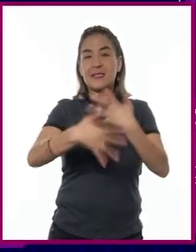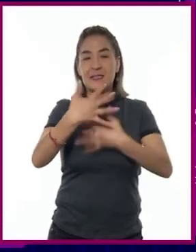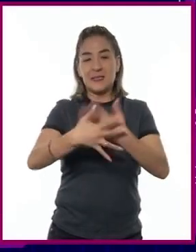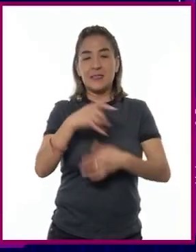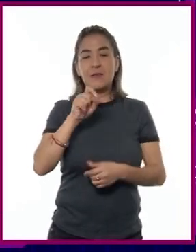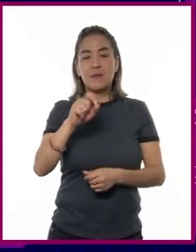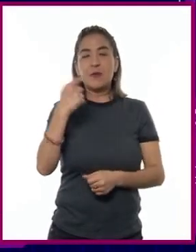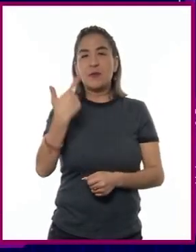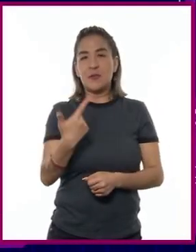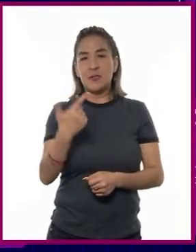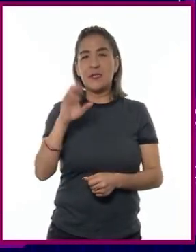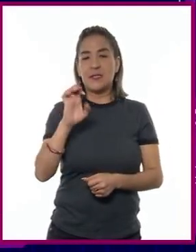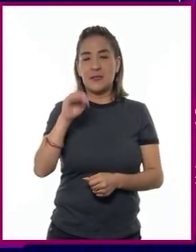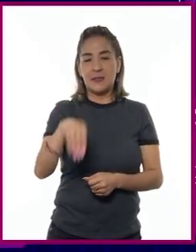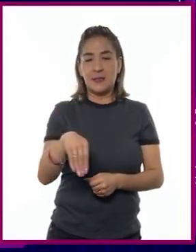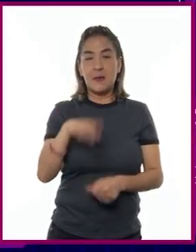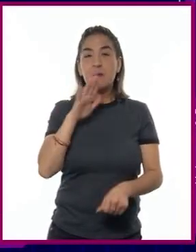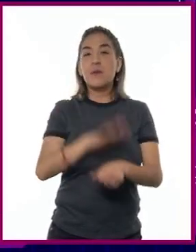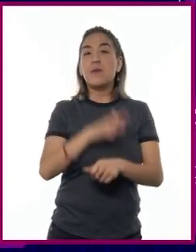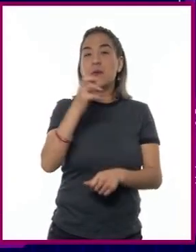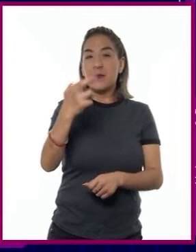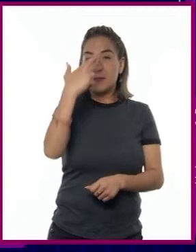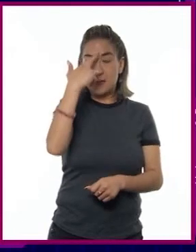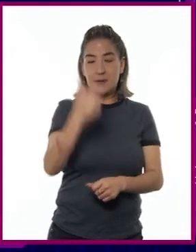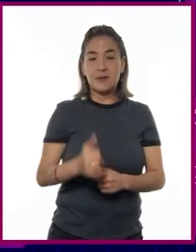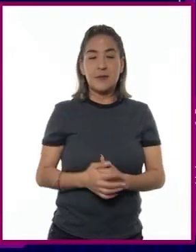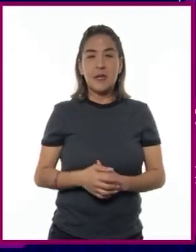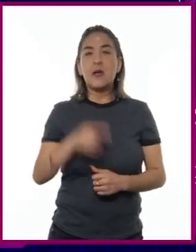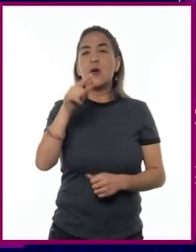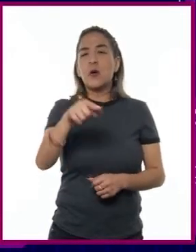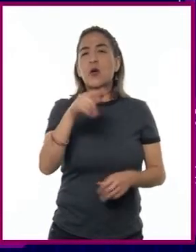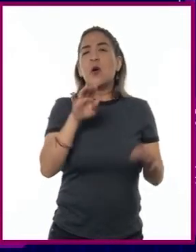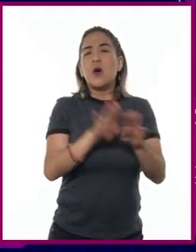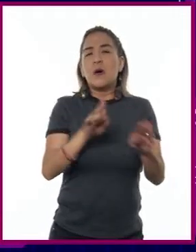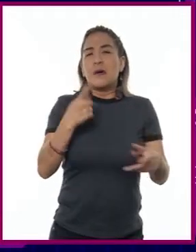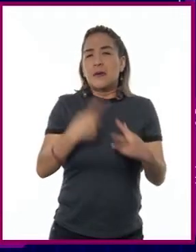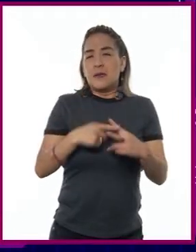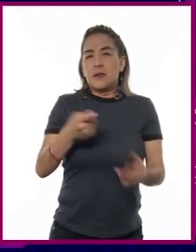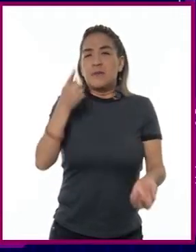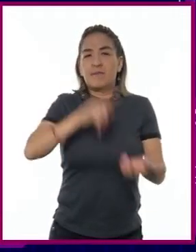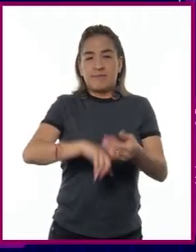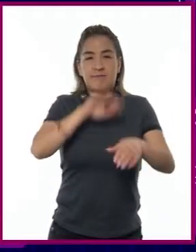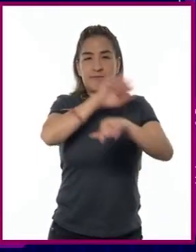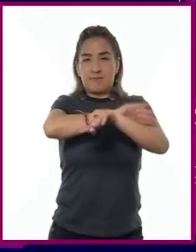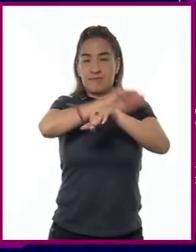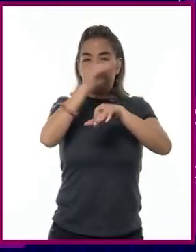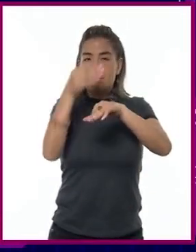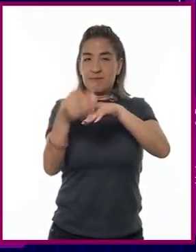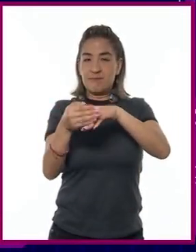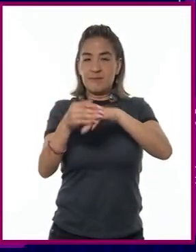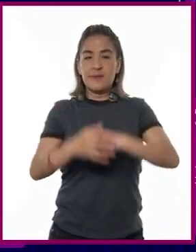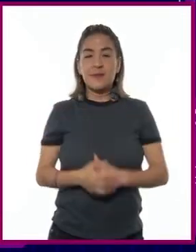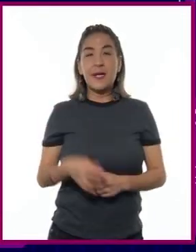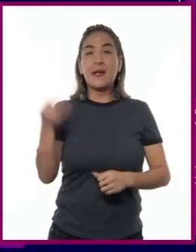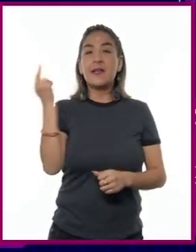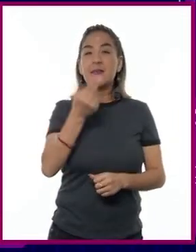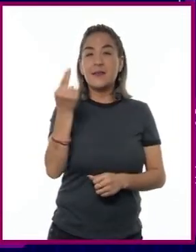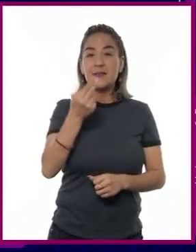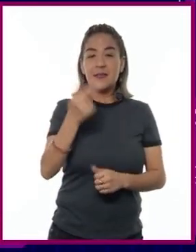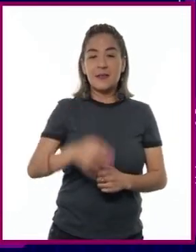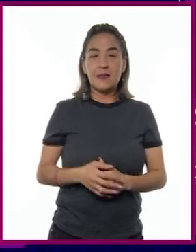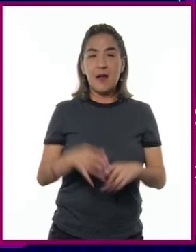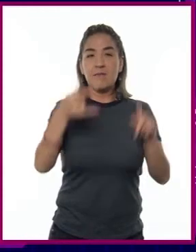centímetros. Por tanto, para construir la superficie curva del cilindro se requiere